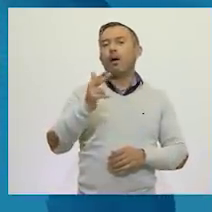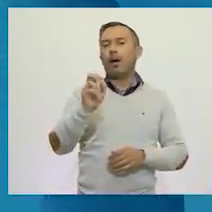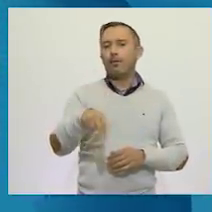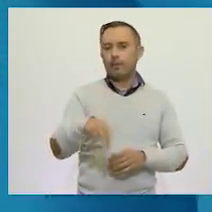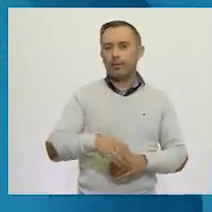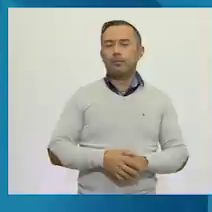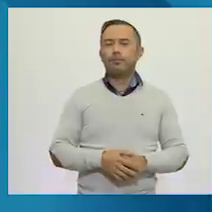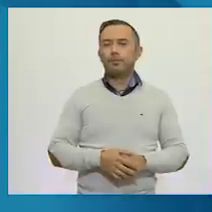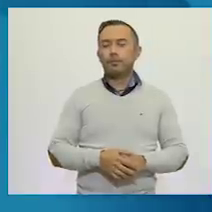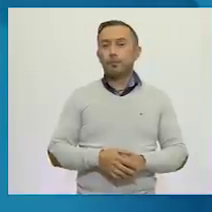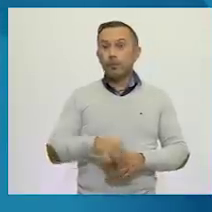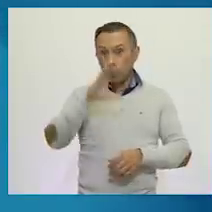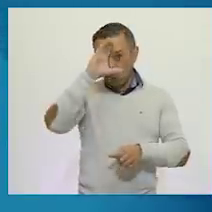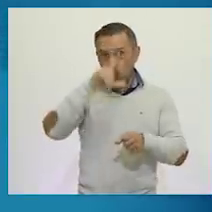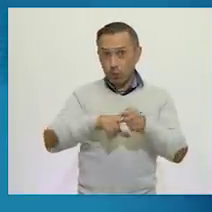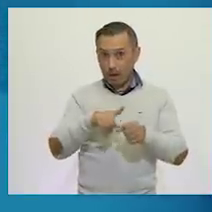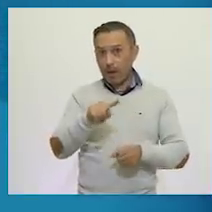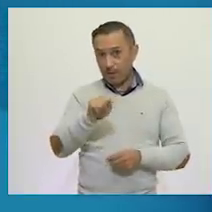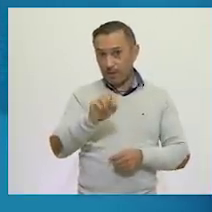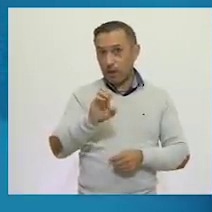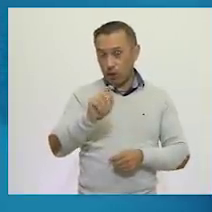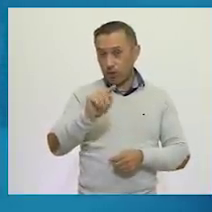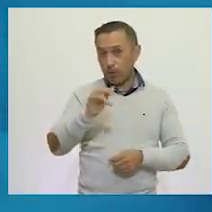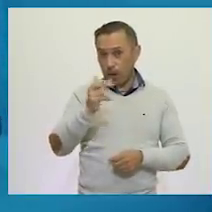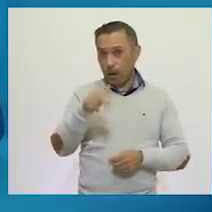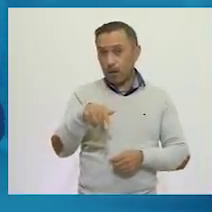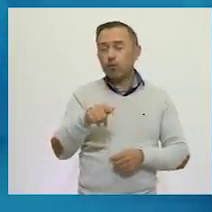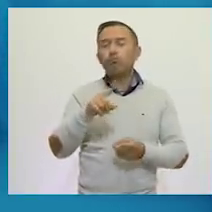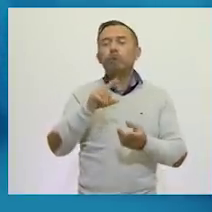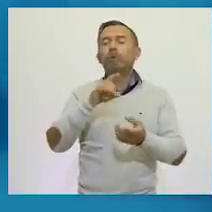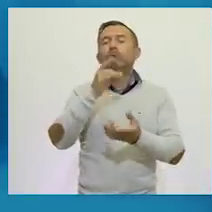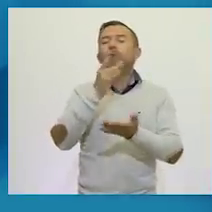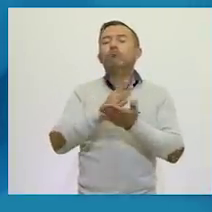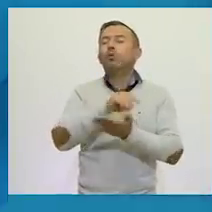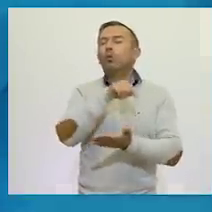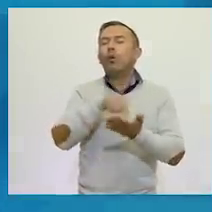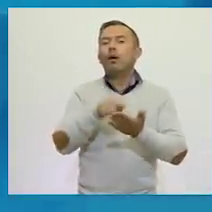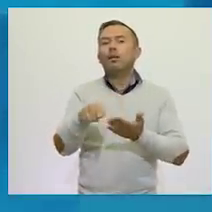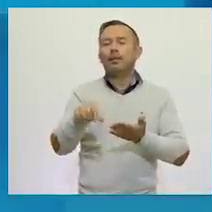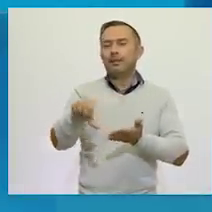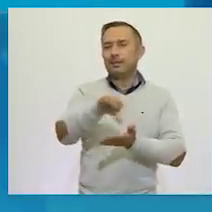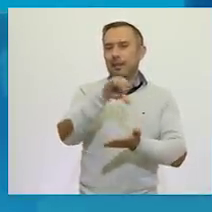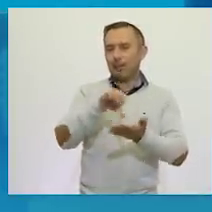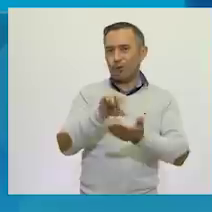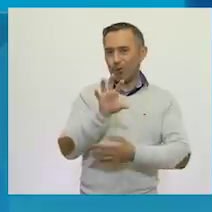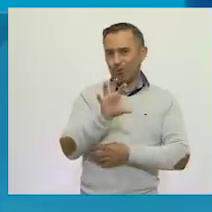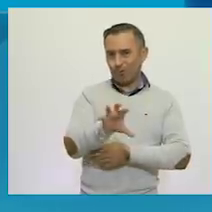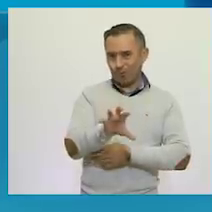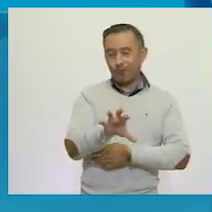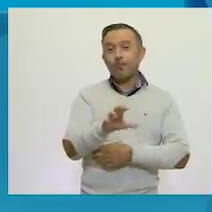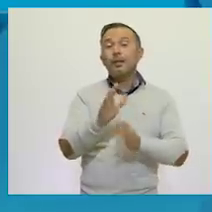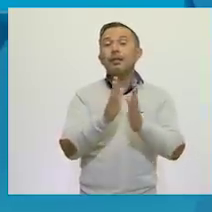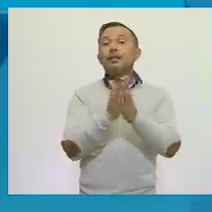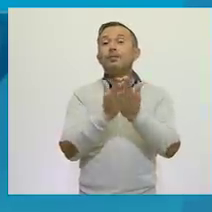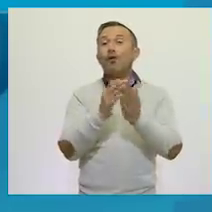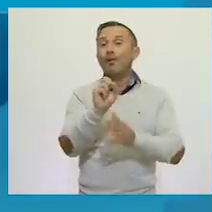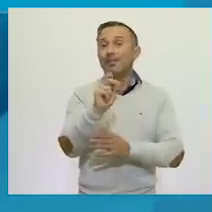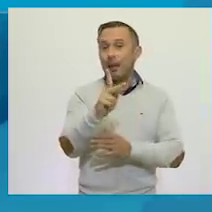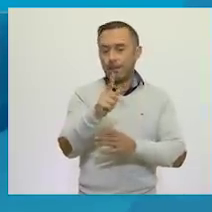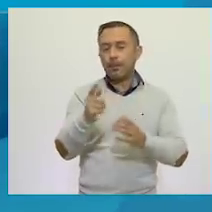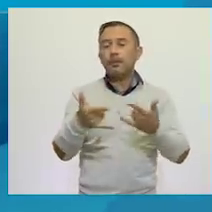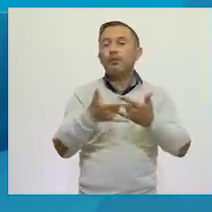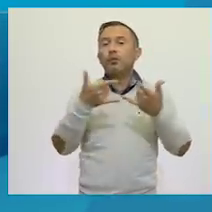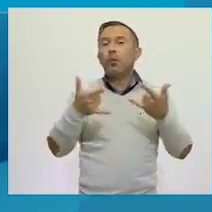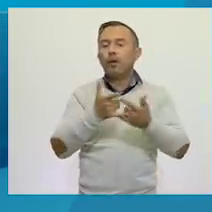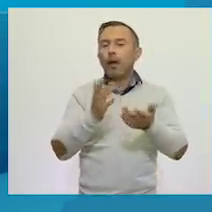A la cultura teotihuacana la podemos ubicar en el Altiplano Central, la cual podemos observar en su libro de texto de historia en la